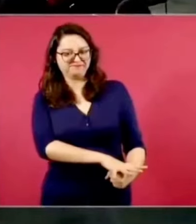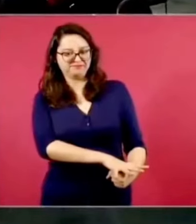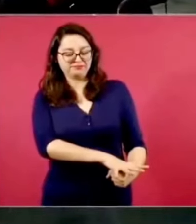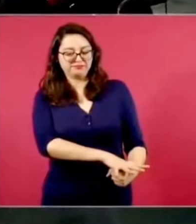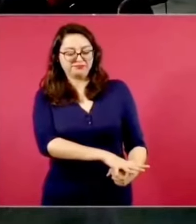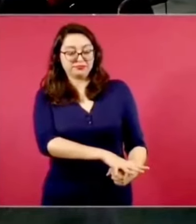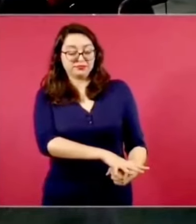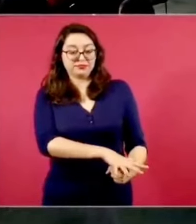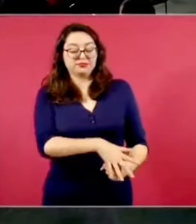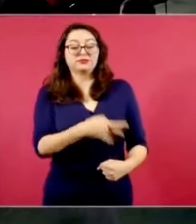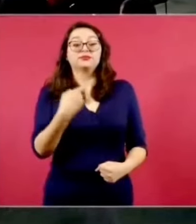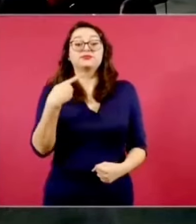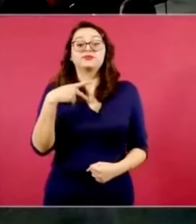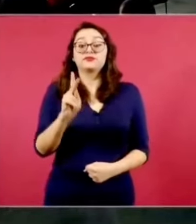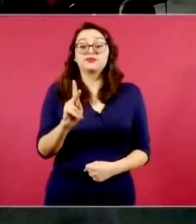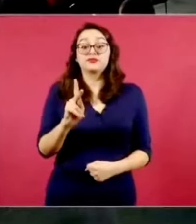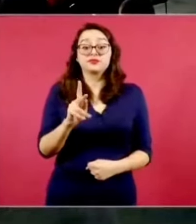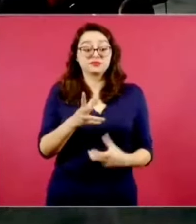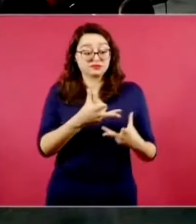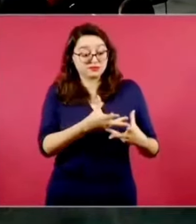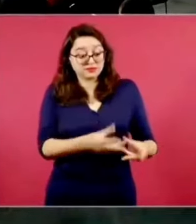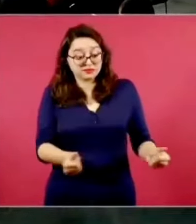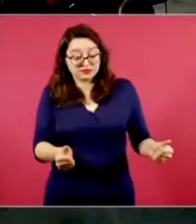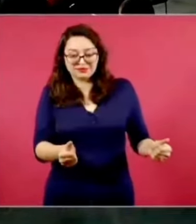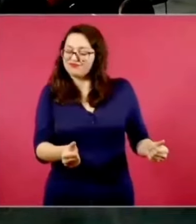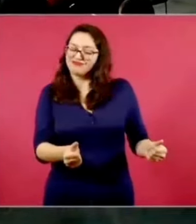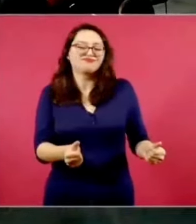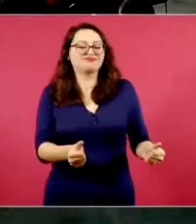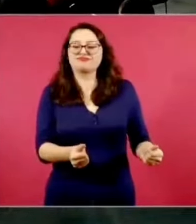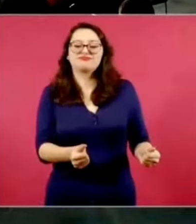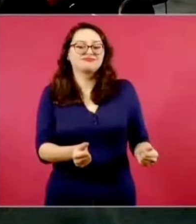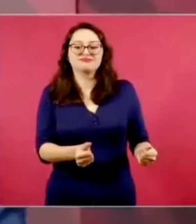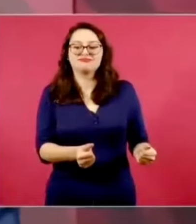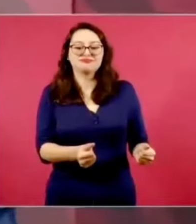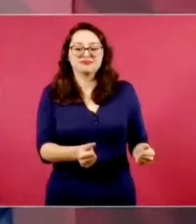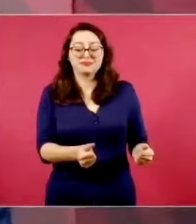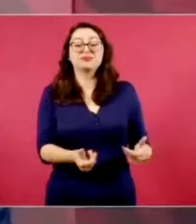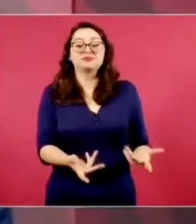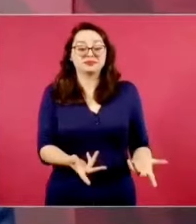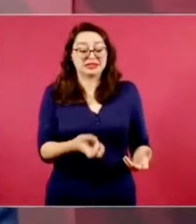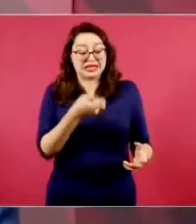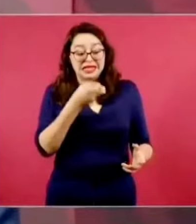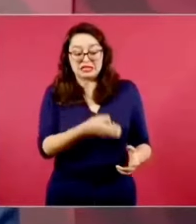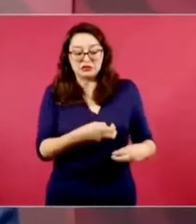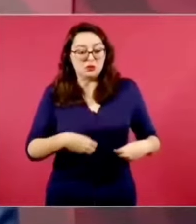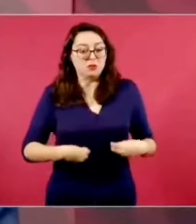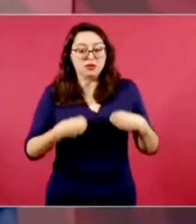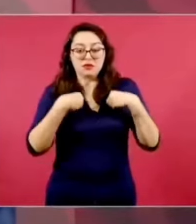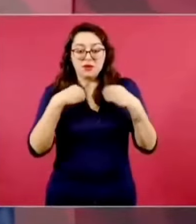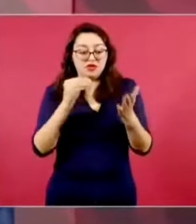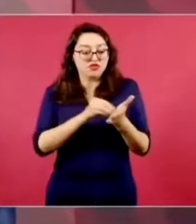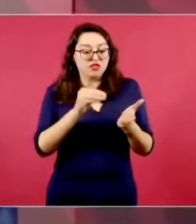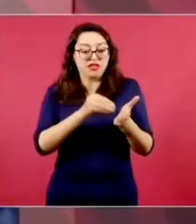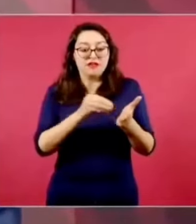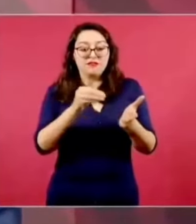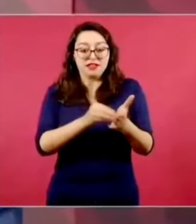civilizaciones los Mexicanos somos excepcionales en el